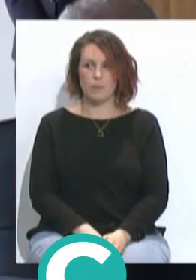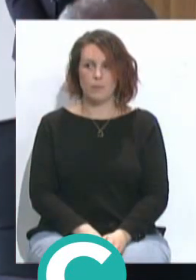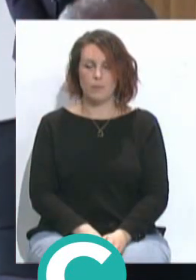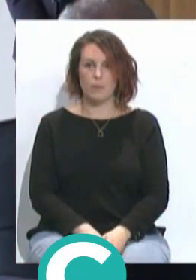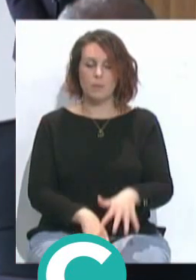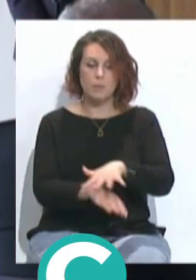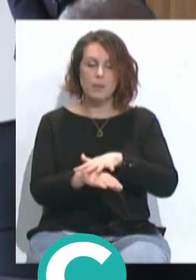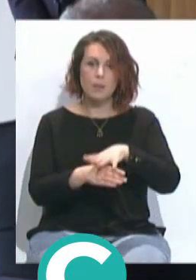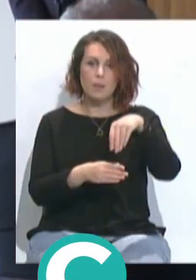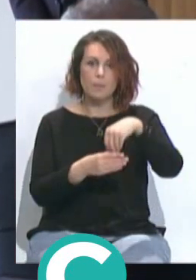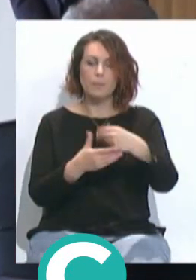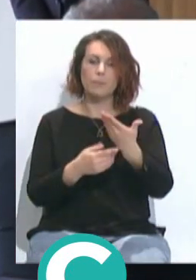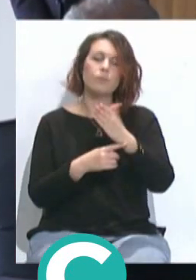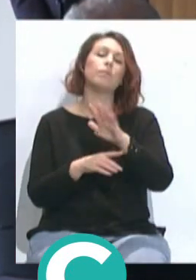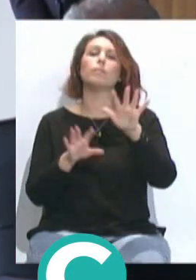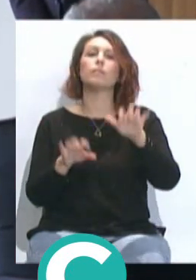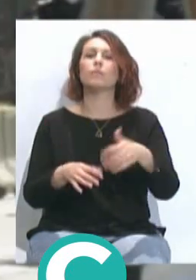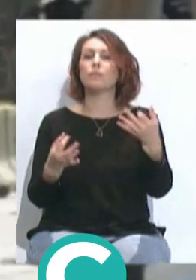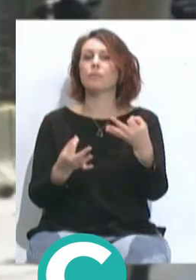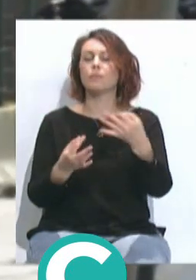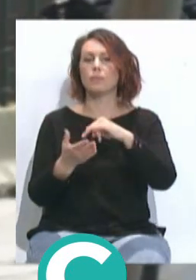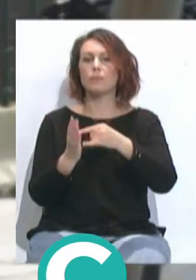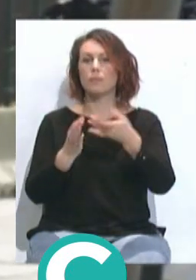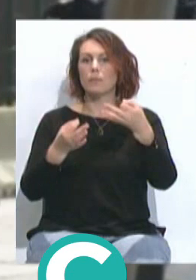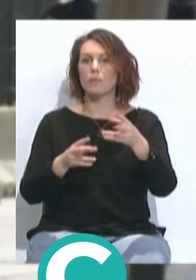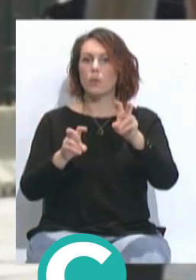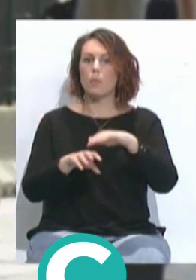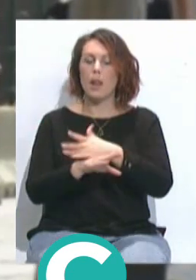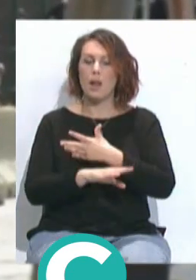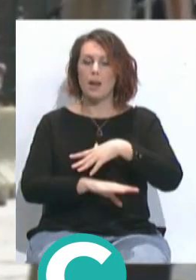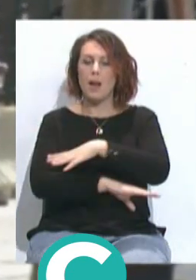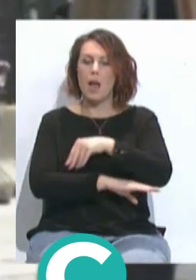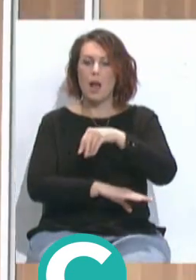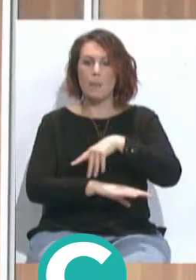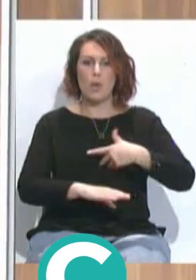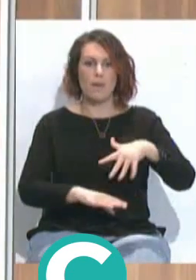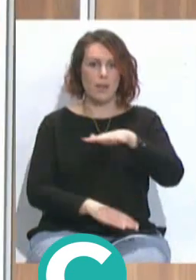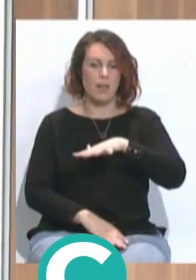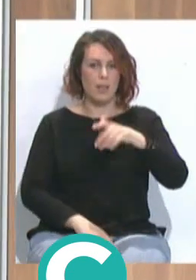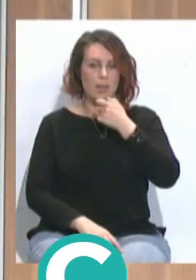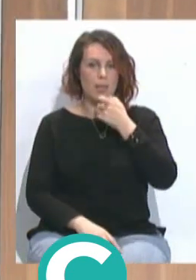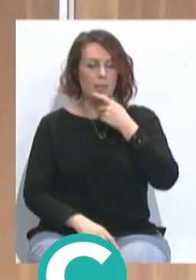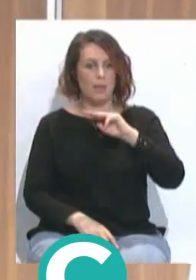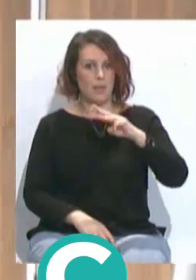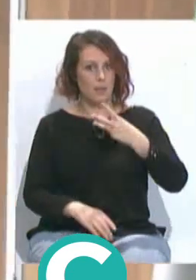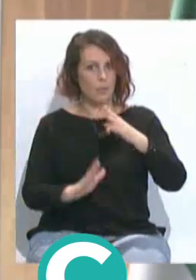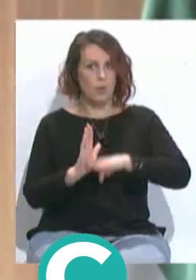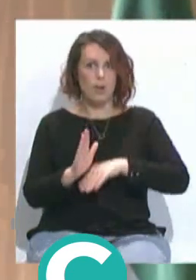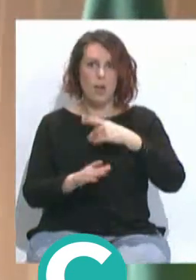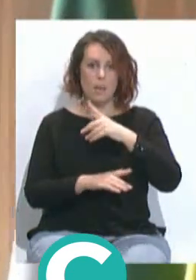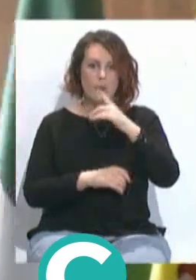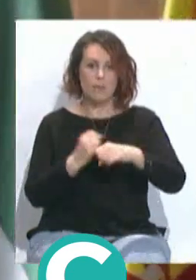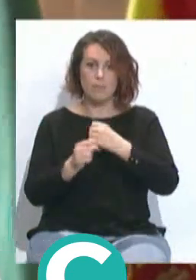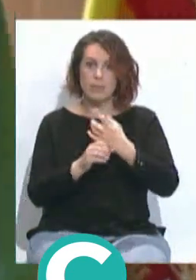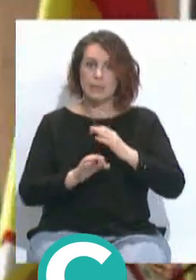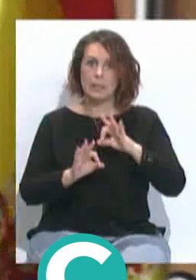El Ministerio del Interior ha presentado en Cádiz el nuevo plan de seguridad para el campo de Gibraltar. Tercer programa, bien anual y extraordinario, que se pone en